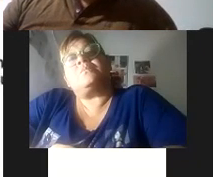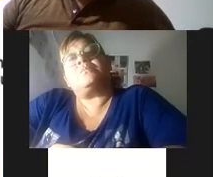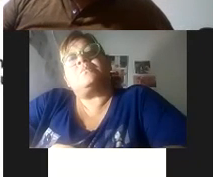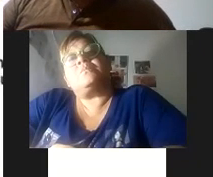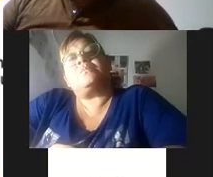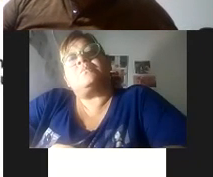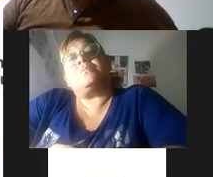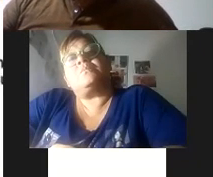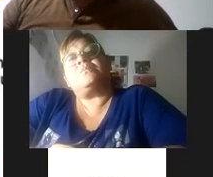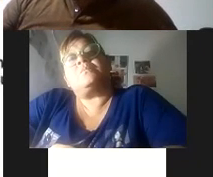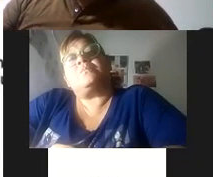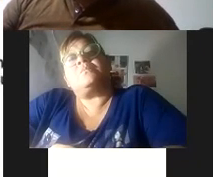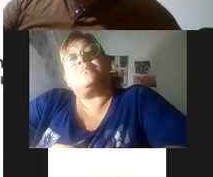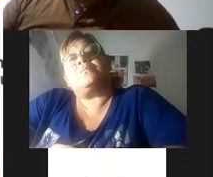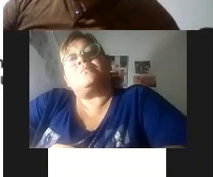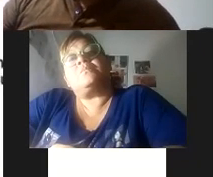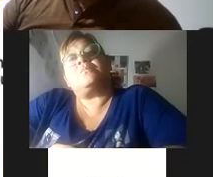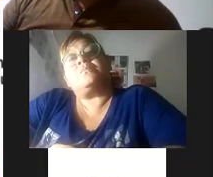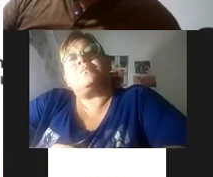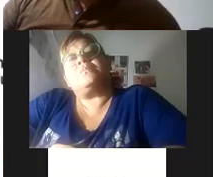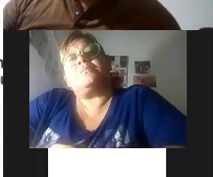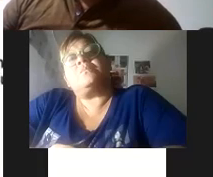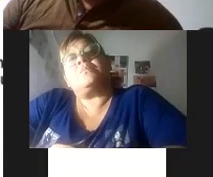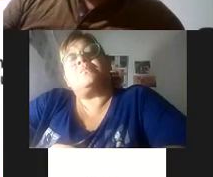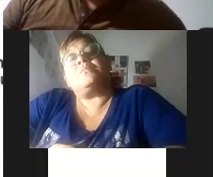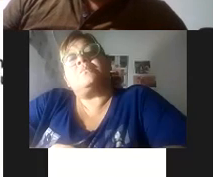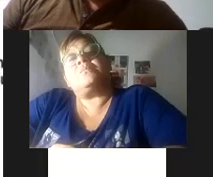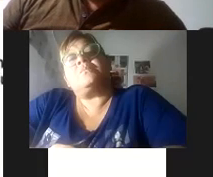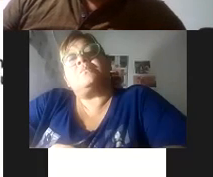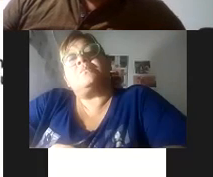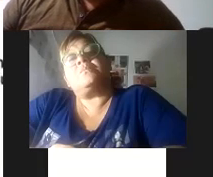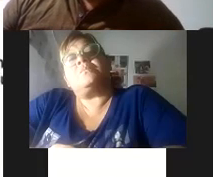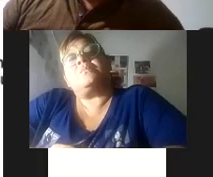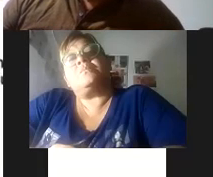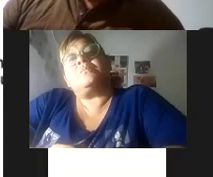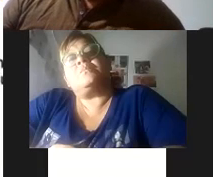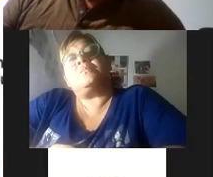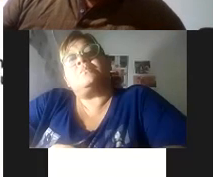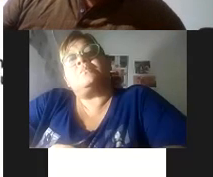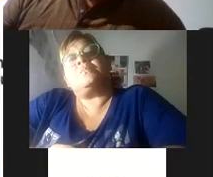médula ósea amarilla era un depósito de tejido graso.